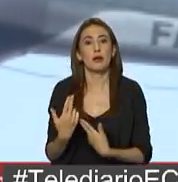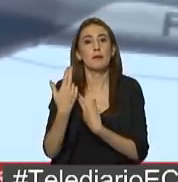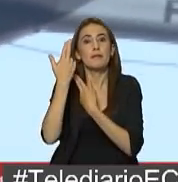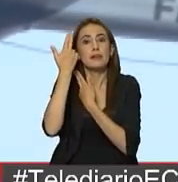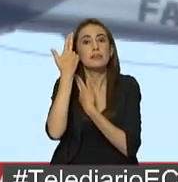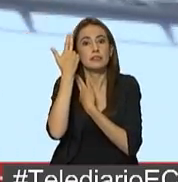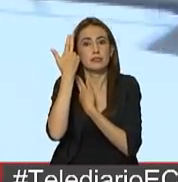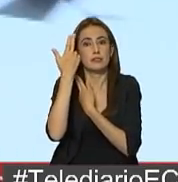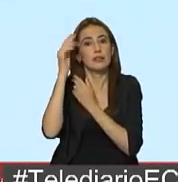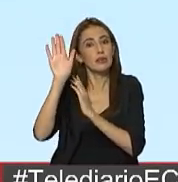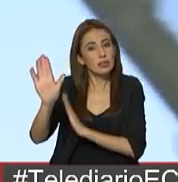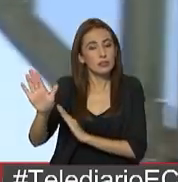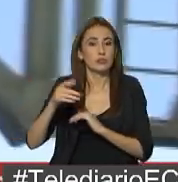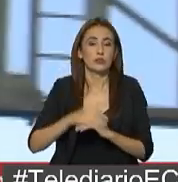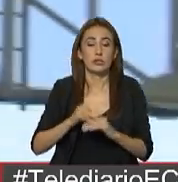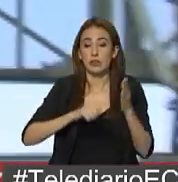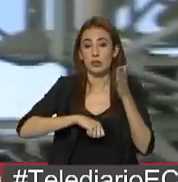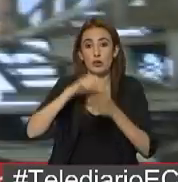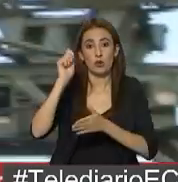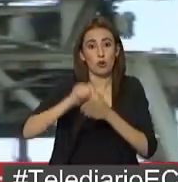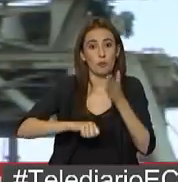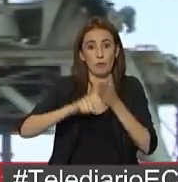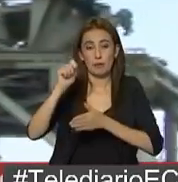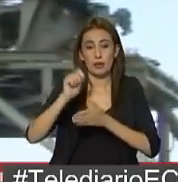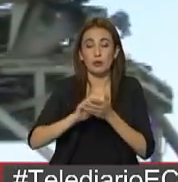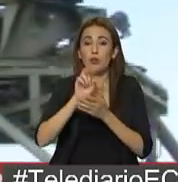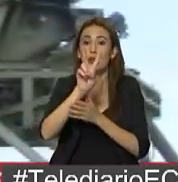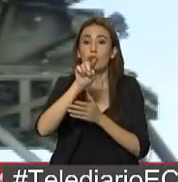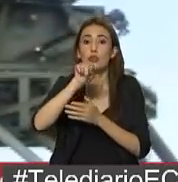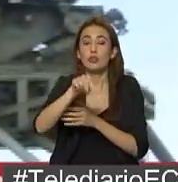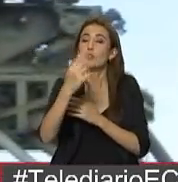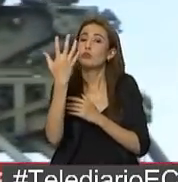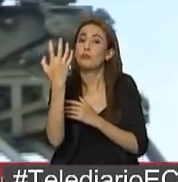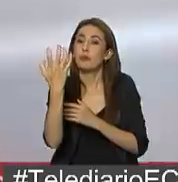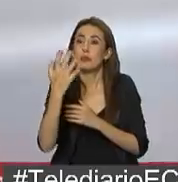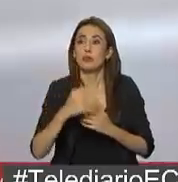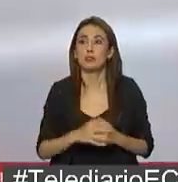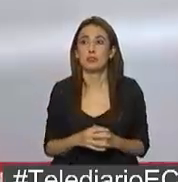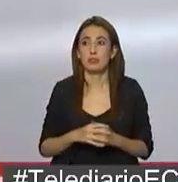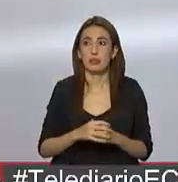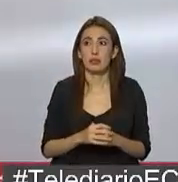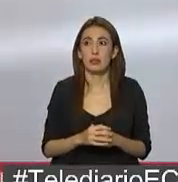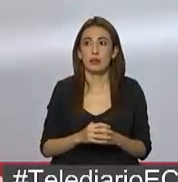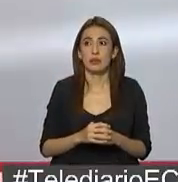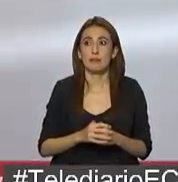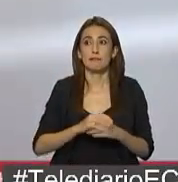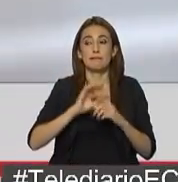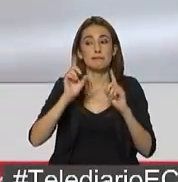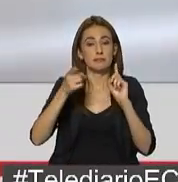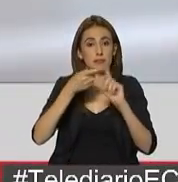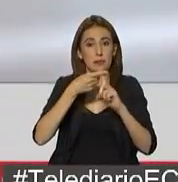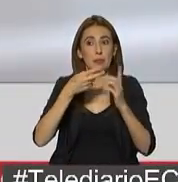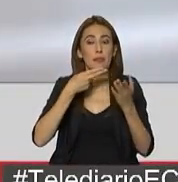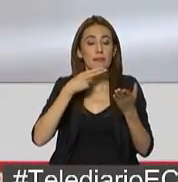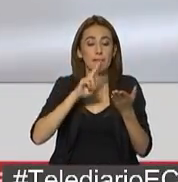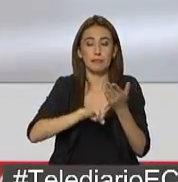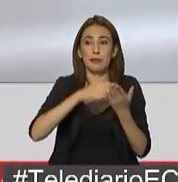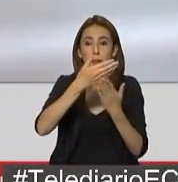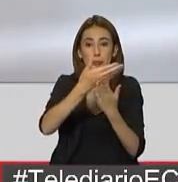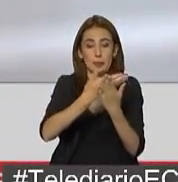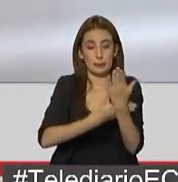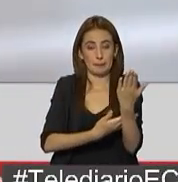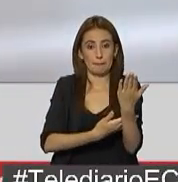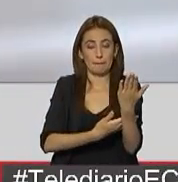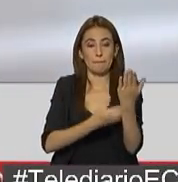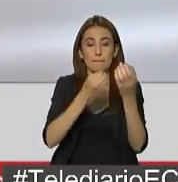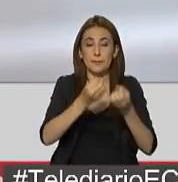Argumenta que incluso existe un convenio que data de 2015, con vigencia por 8 años. En una de las cláusulas indica que